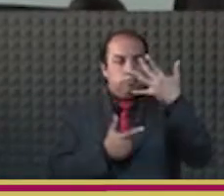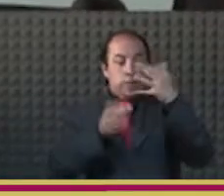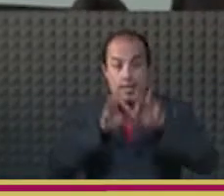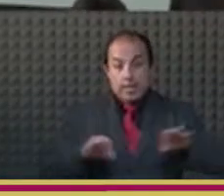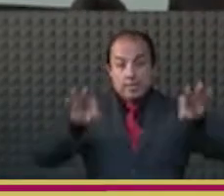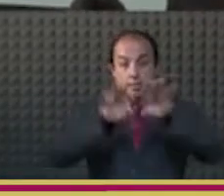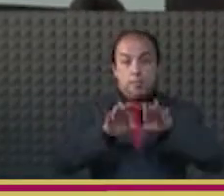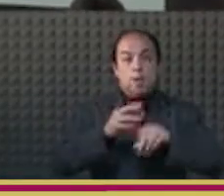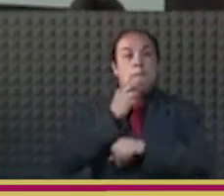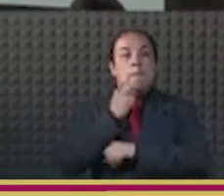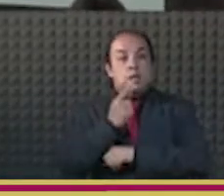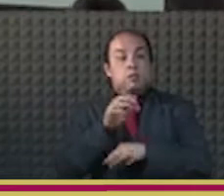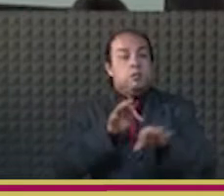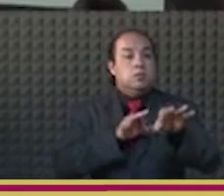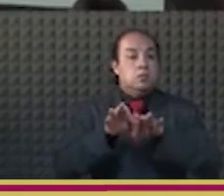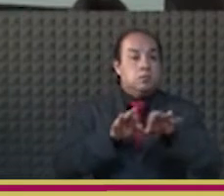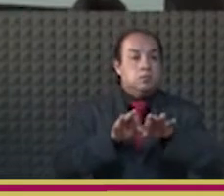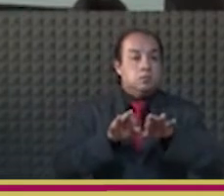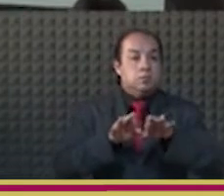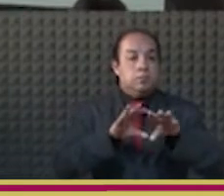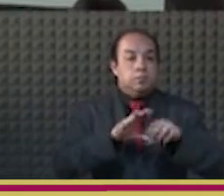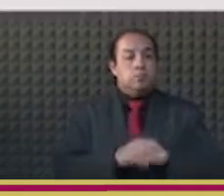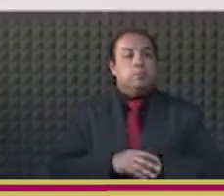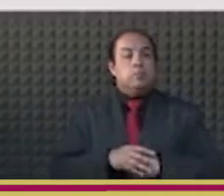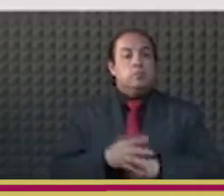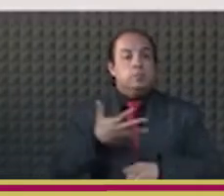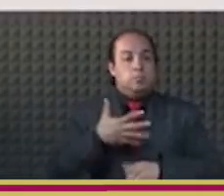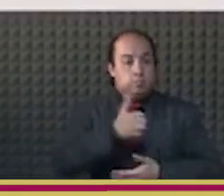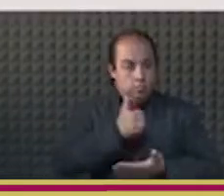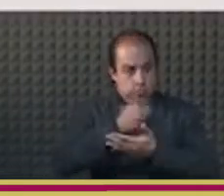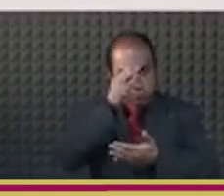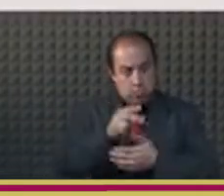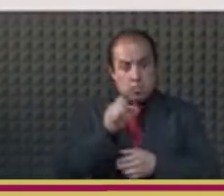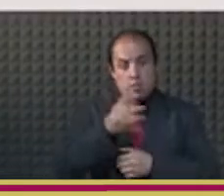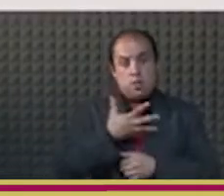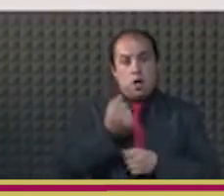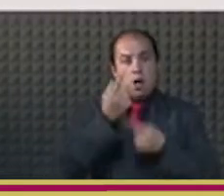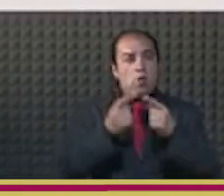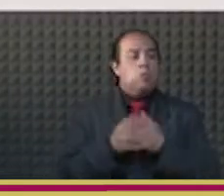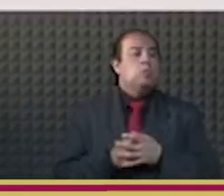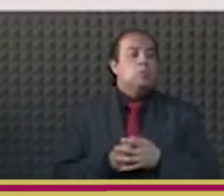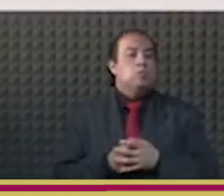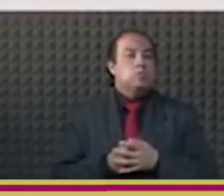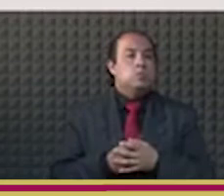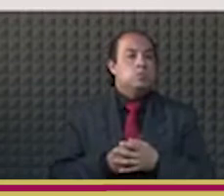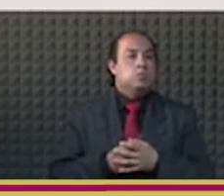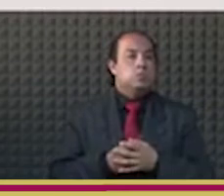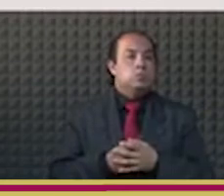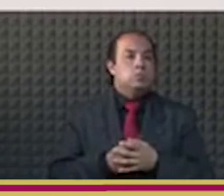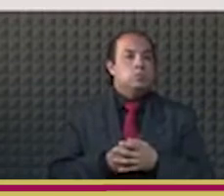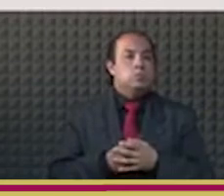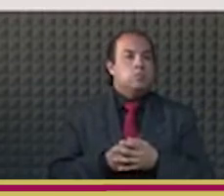la recuperación del empleo en la Ciudad de México. También destacan algunas medidas